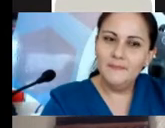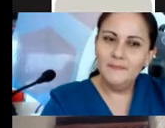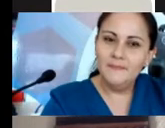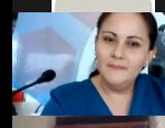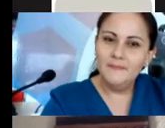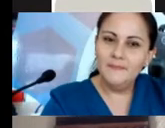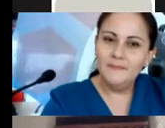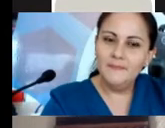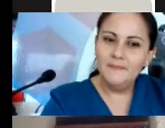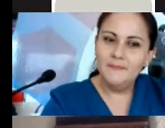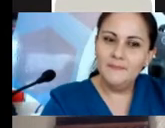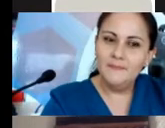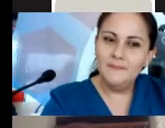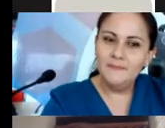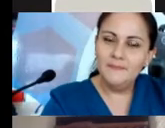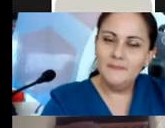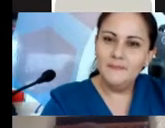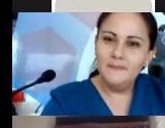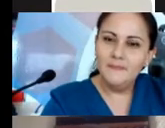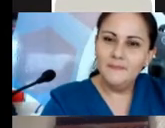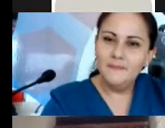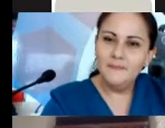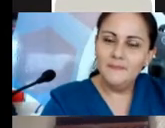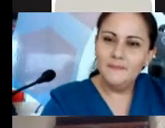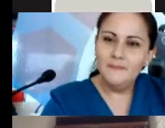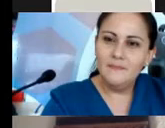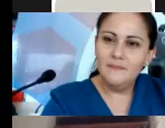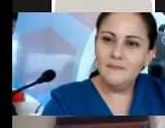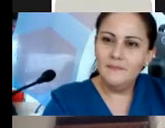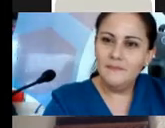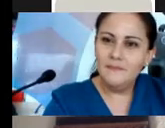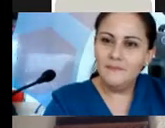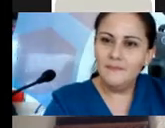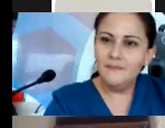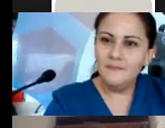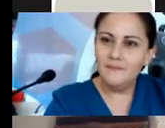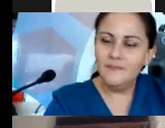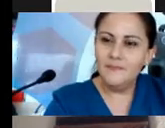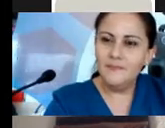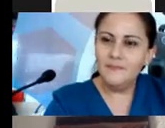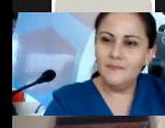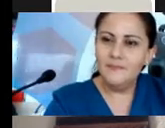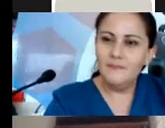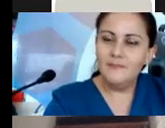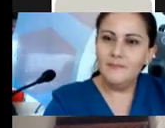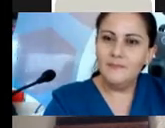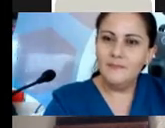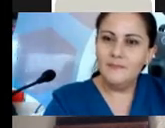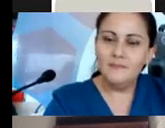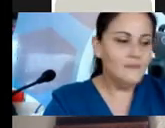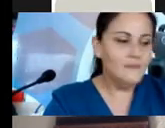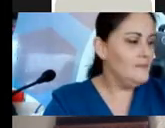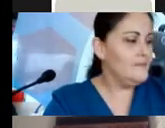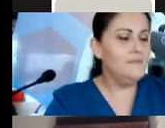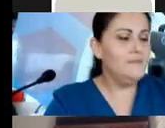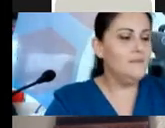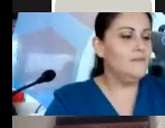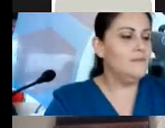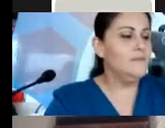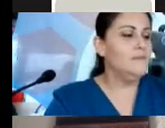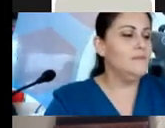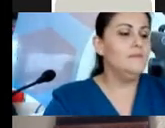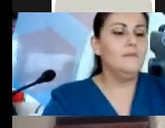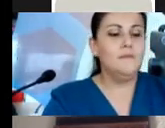utilizamos? Porque no todos los sujetos viven en zonas calientes. Algunas están en zona fría, pero cuando pienso a Liberia, cuando pienso